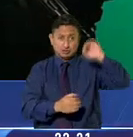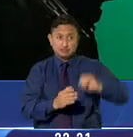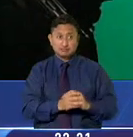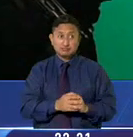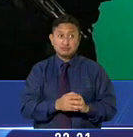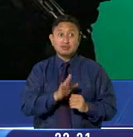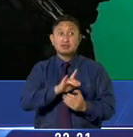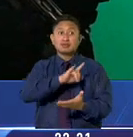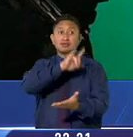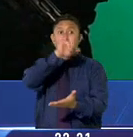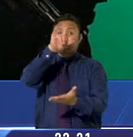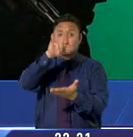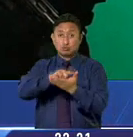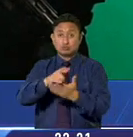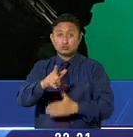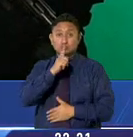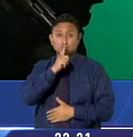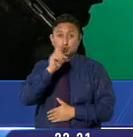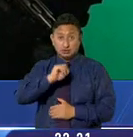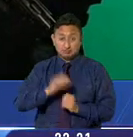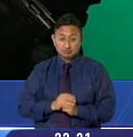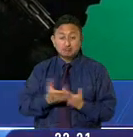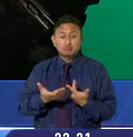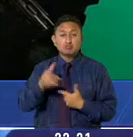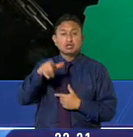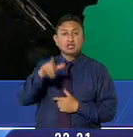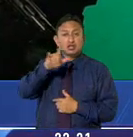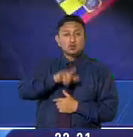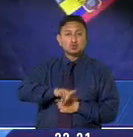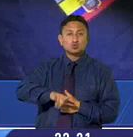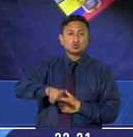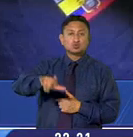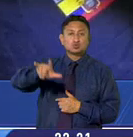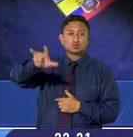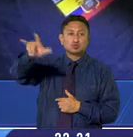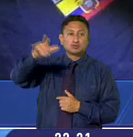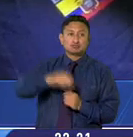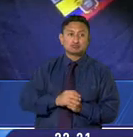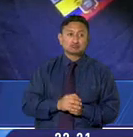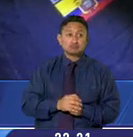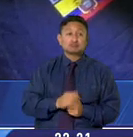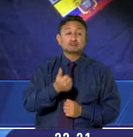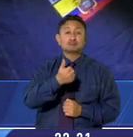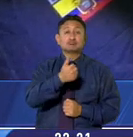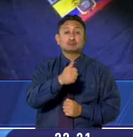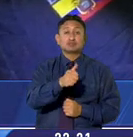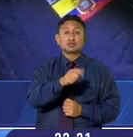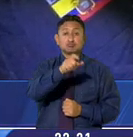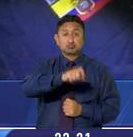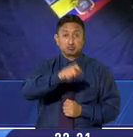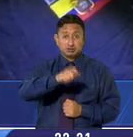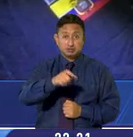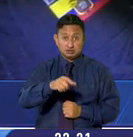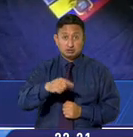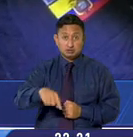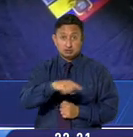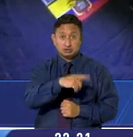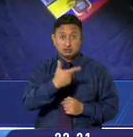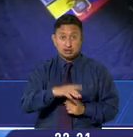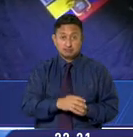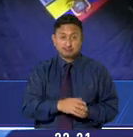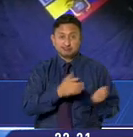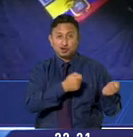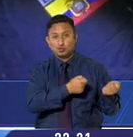aeropuerto de Latacunga para enviar a los migrantes al exterior. Al menos 10 interesados en alcanzar el sueño americano habrían sido reclutados